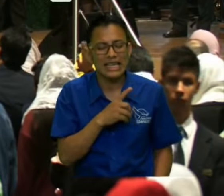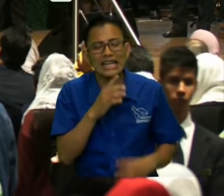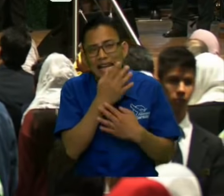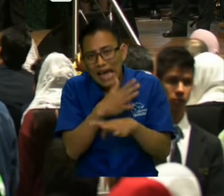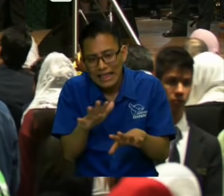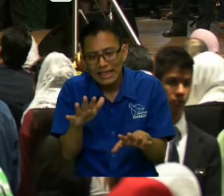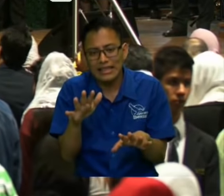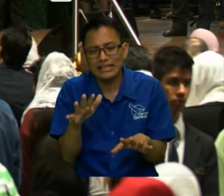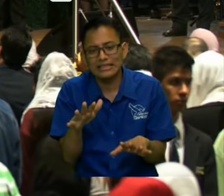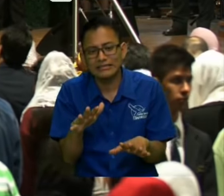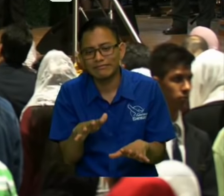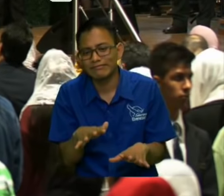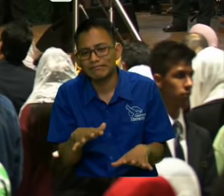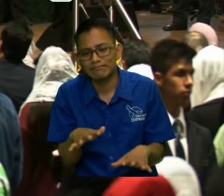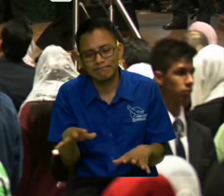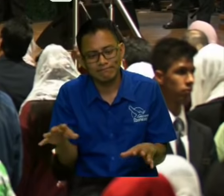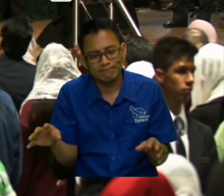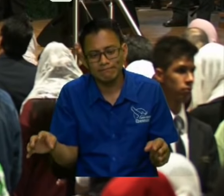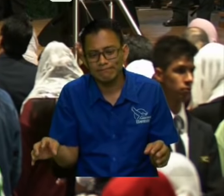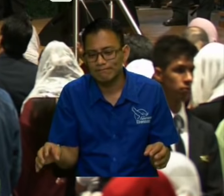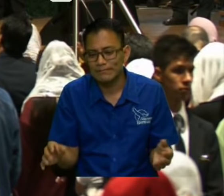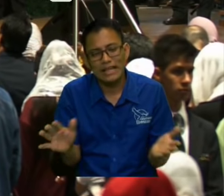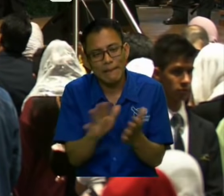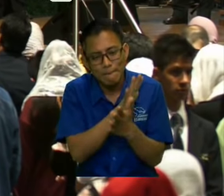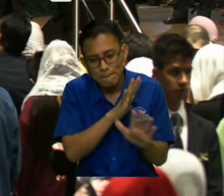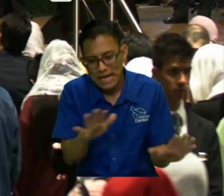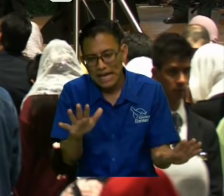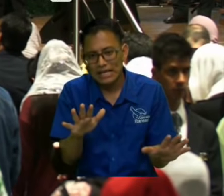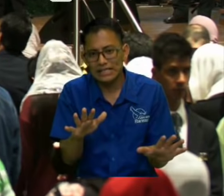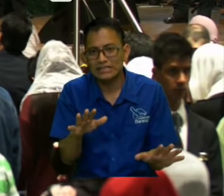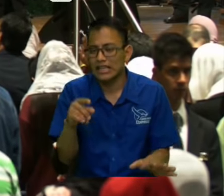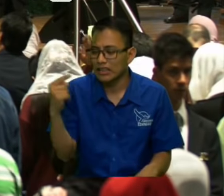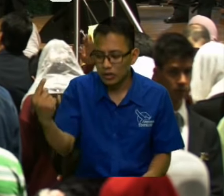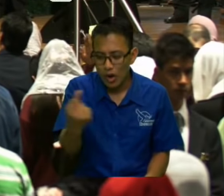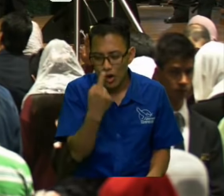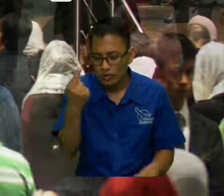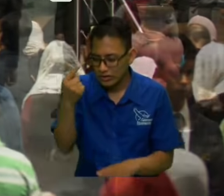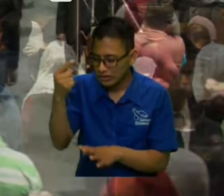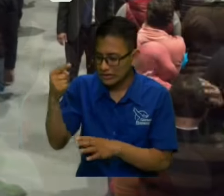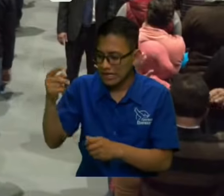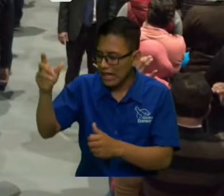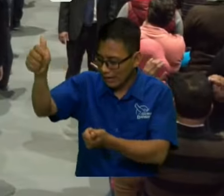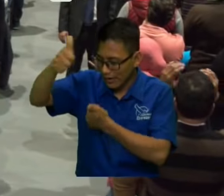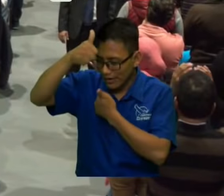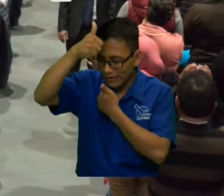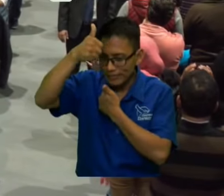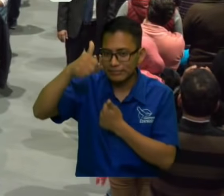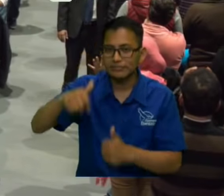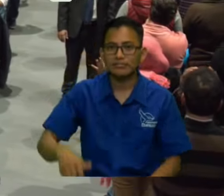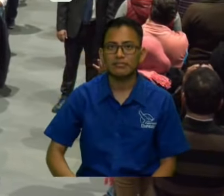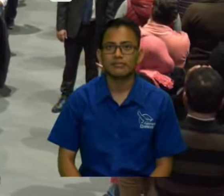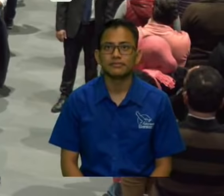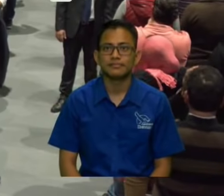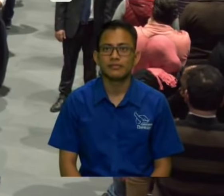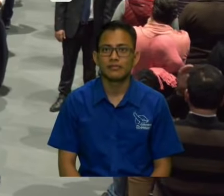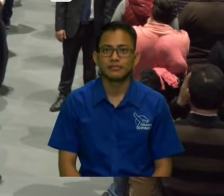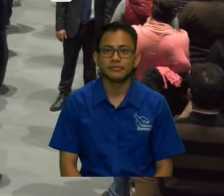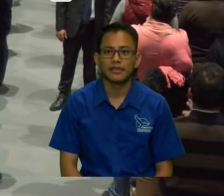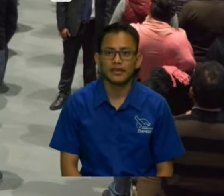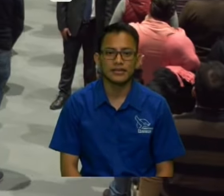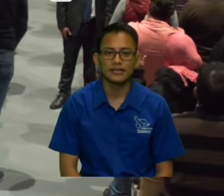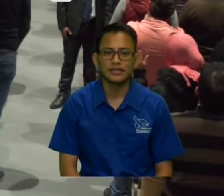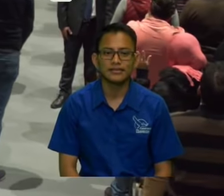todos procedan al arrepentimiento. Gracias, papá. Si hay alguien que quiera aceptar a Jesús